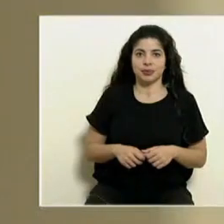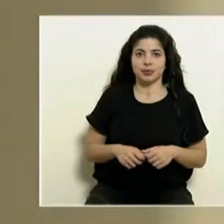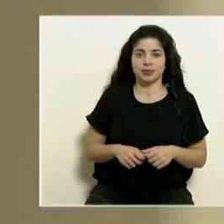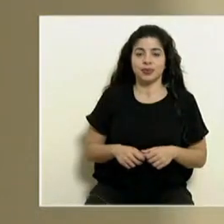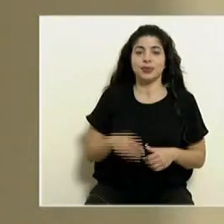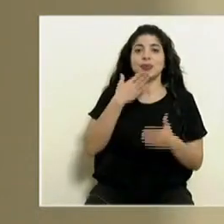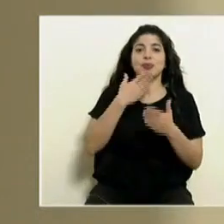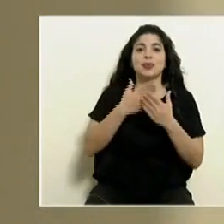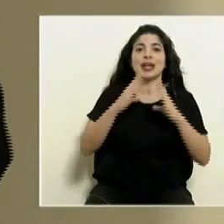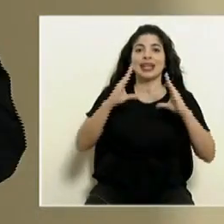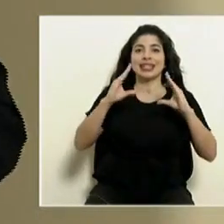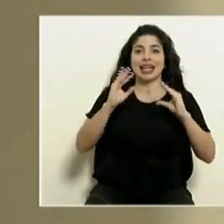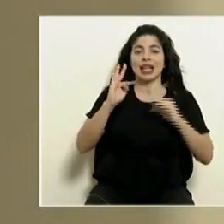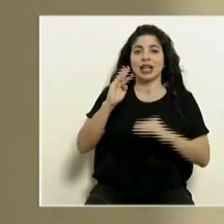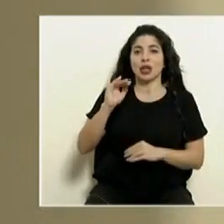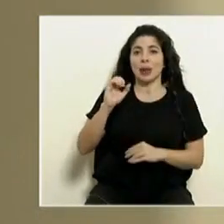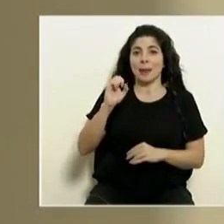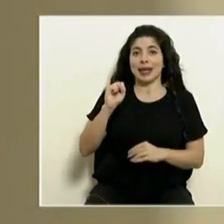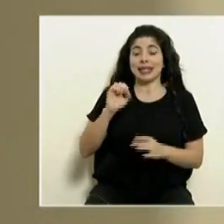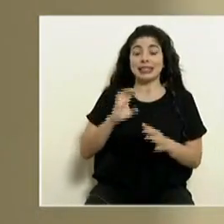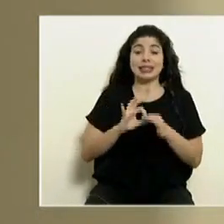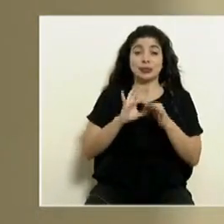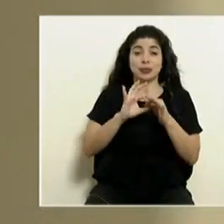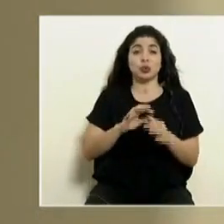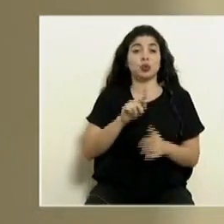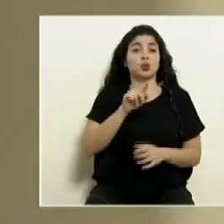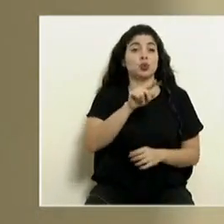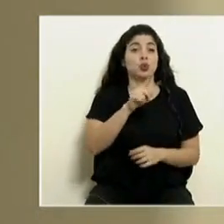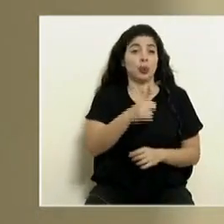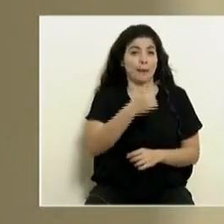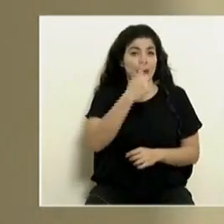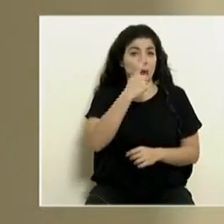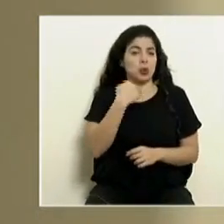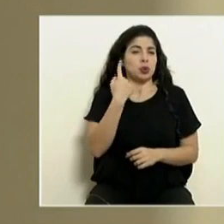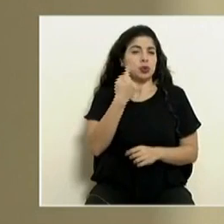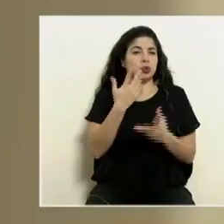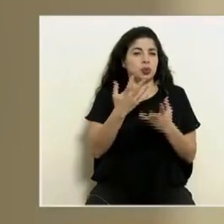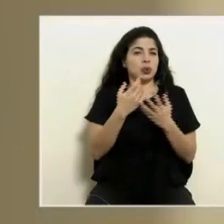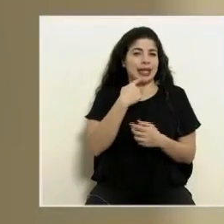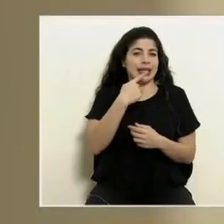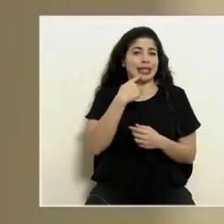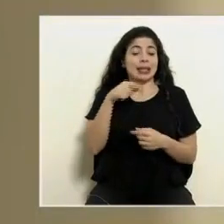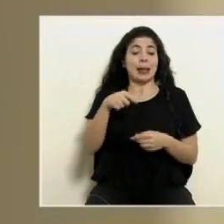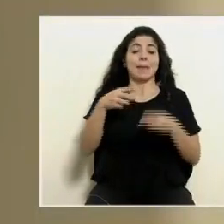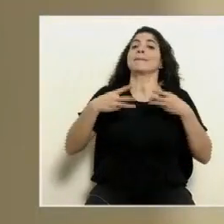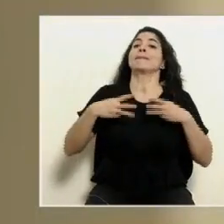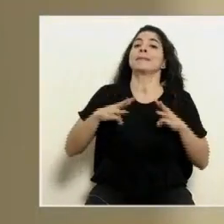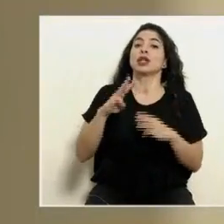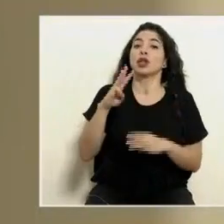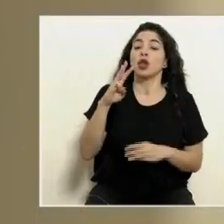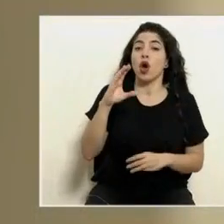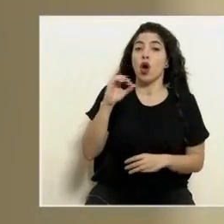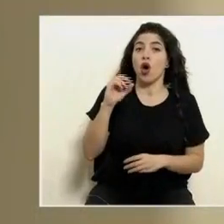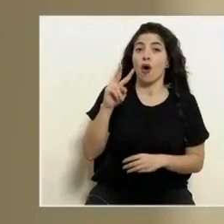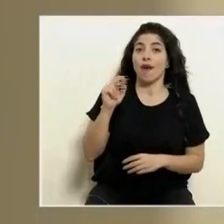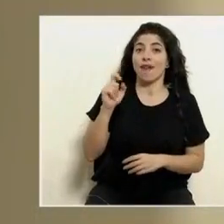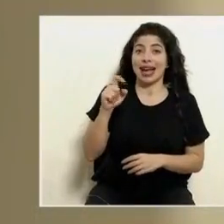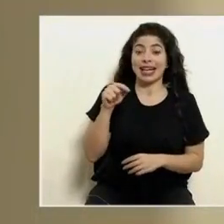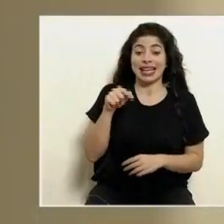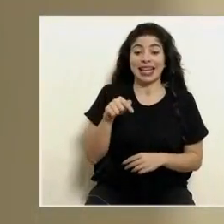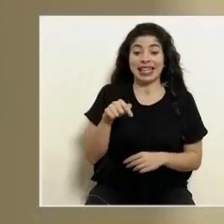Buenas tardes, Tomás. En relación con su consulta, nada más mencionarle que el mecanismo de COVAX, al ser un